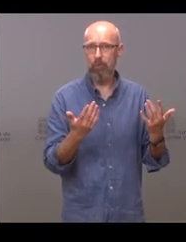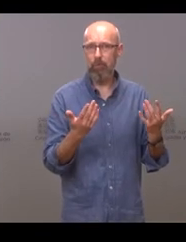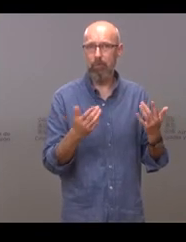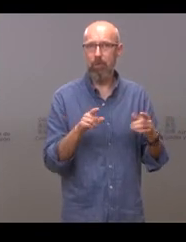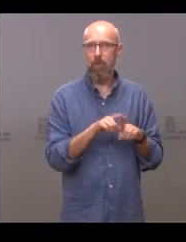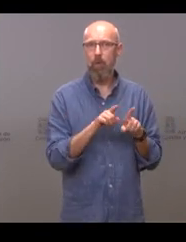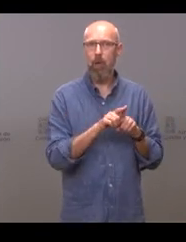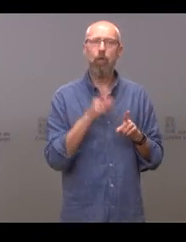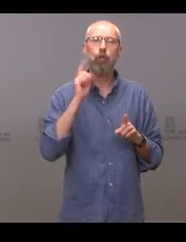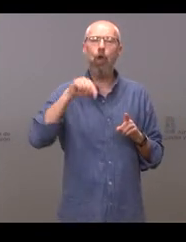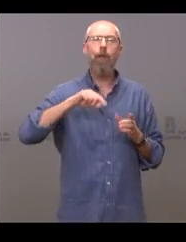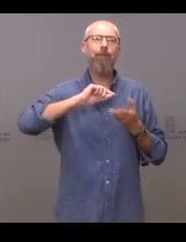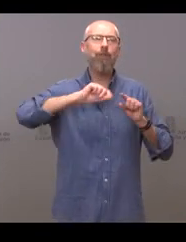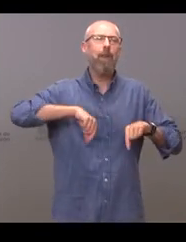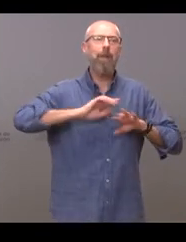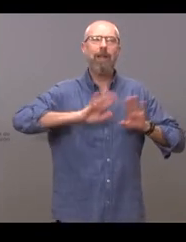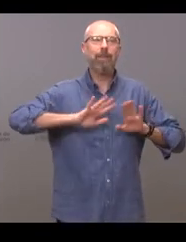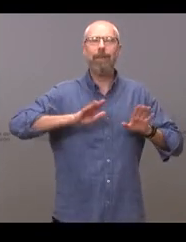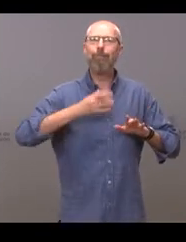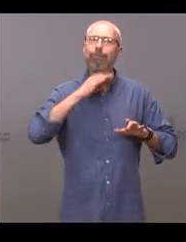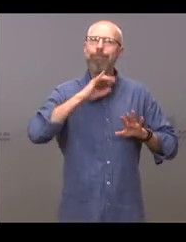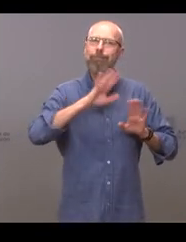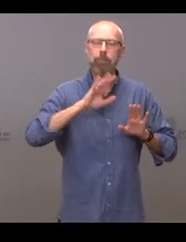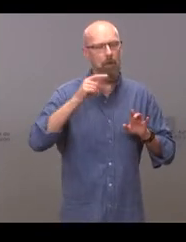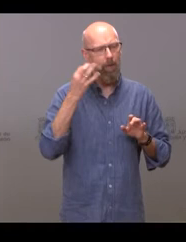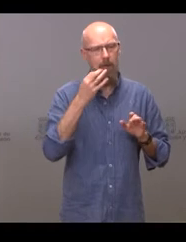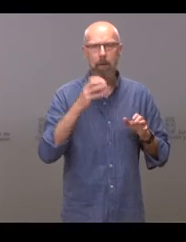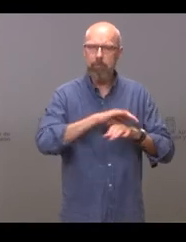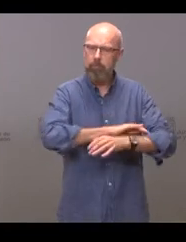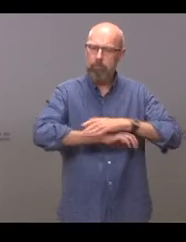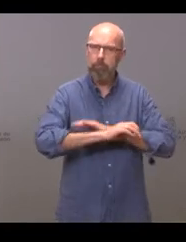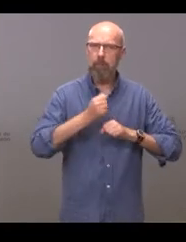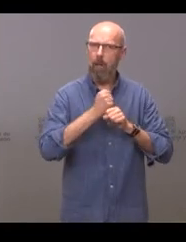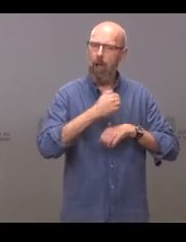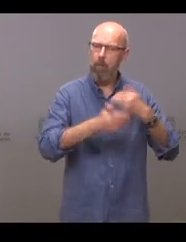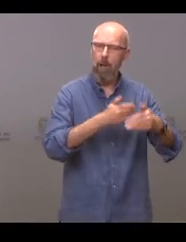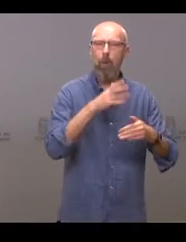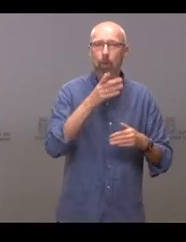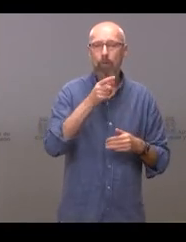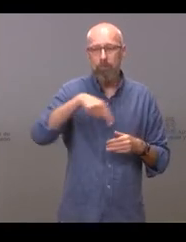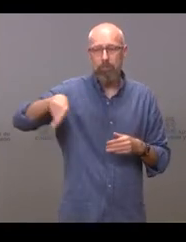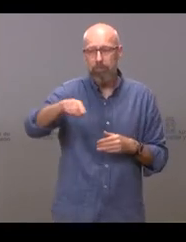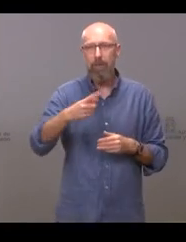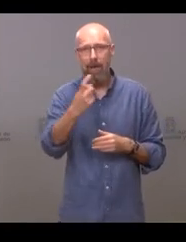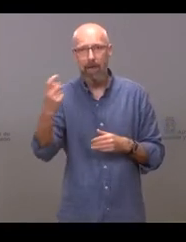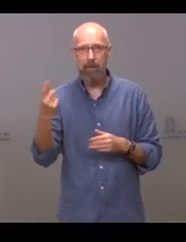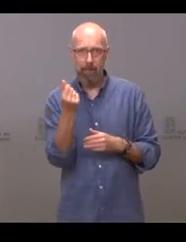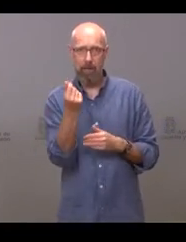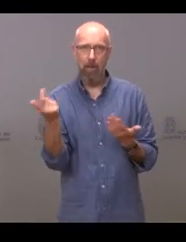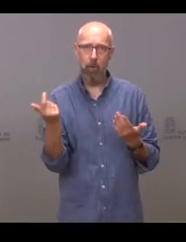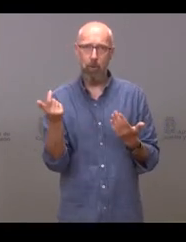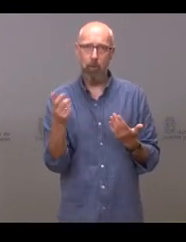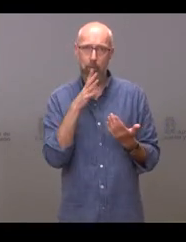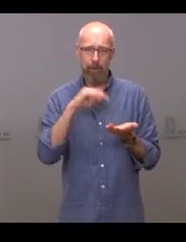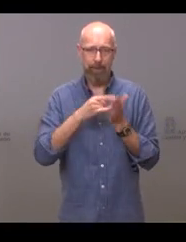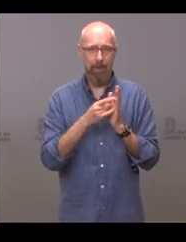firma de hoy sino que nos pongamos a trabajar porque la gente necesita el dinero los que estamos hablando en el sistema de protección a